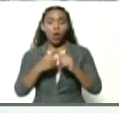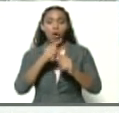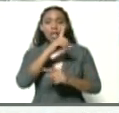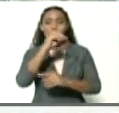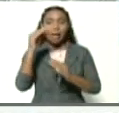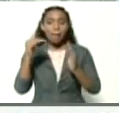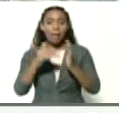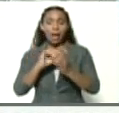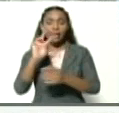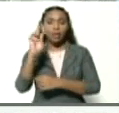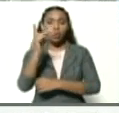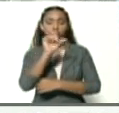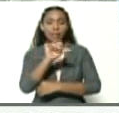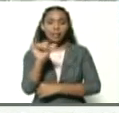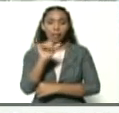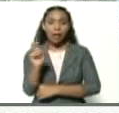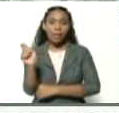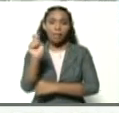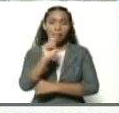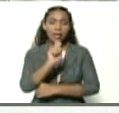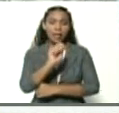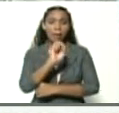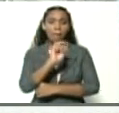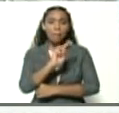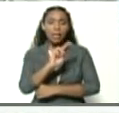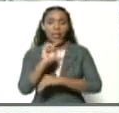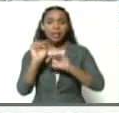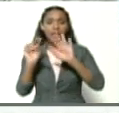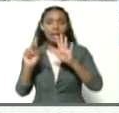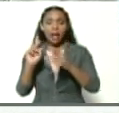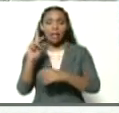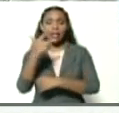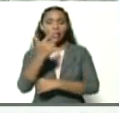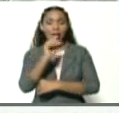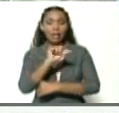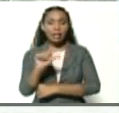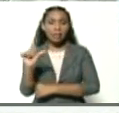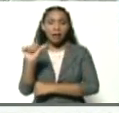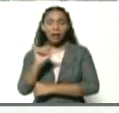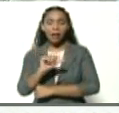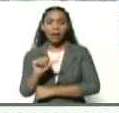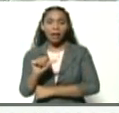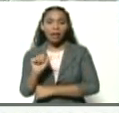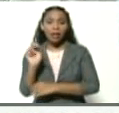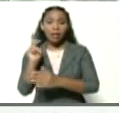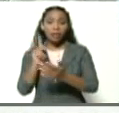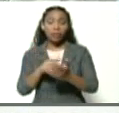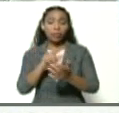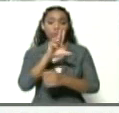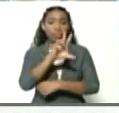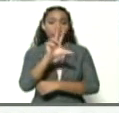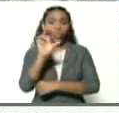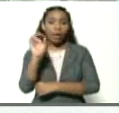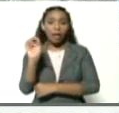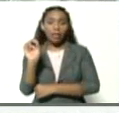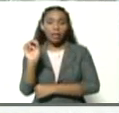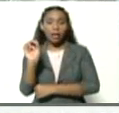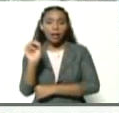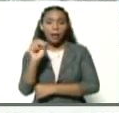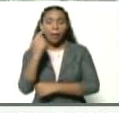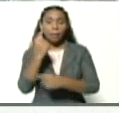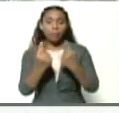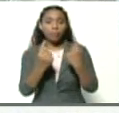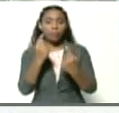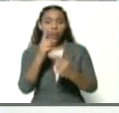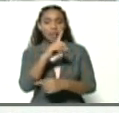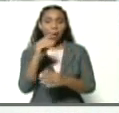segunda semana del mes, 27 en la tercera semana, llega a 30 casos por